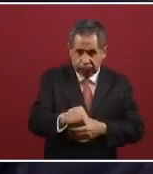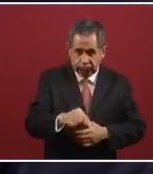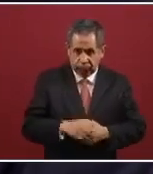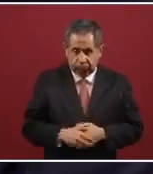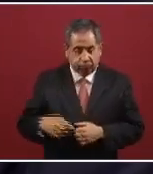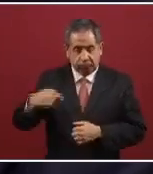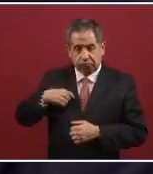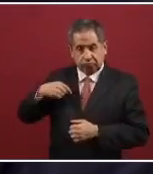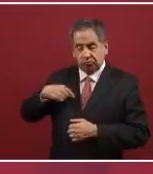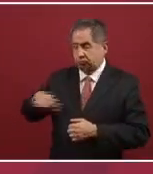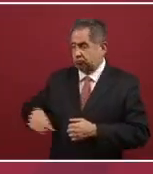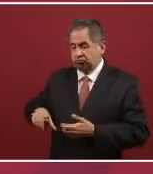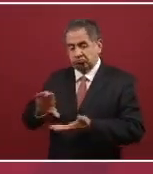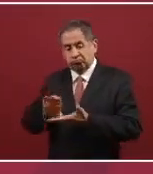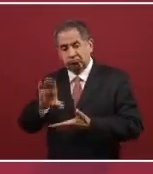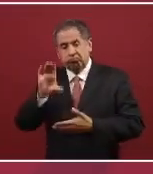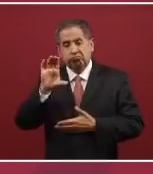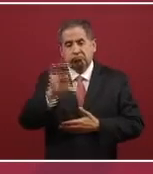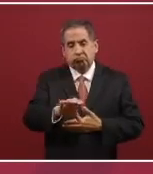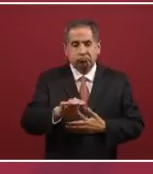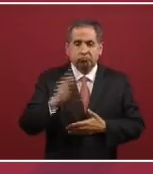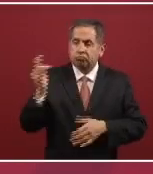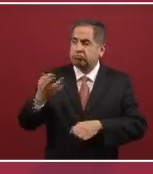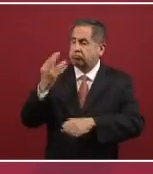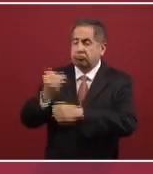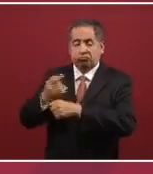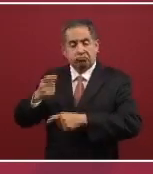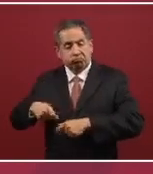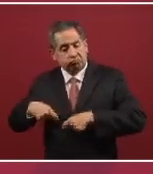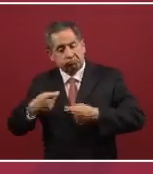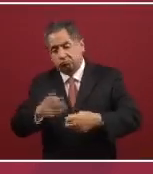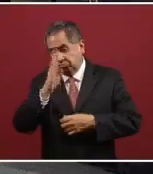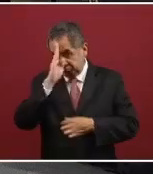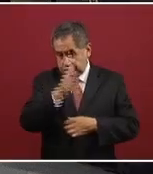desde aquí, desde la Tesorería de la Federación,